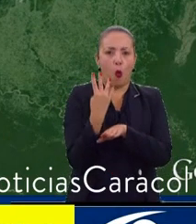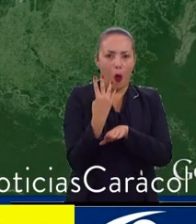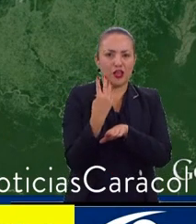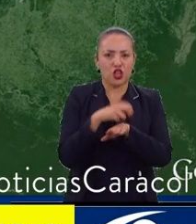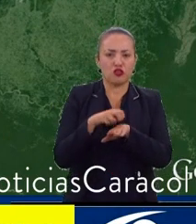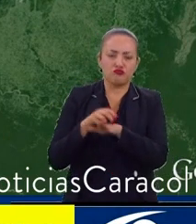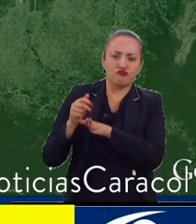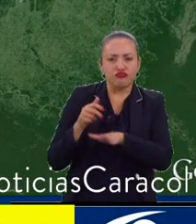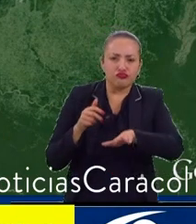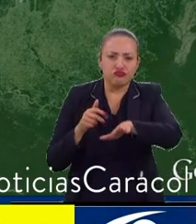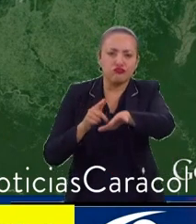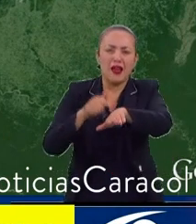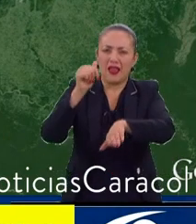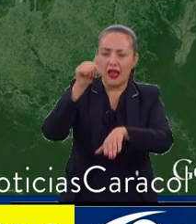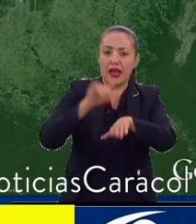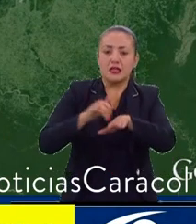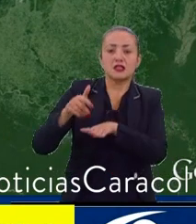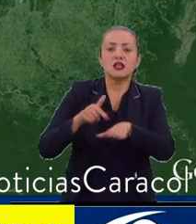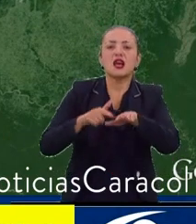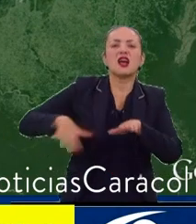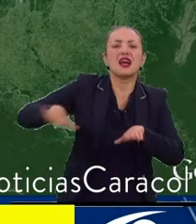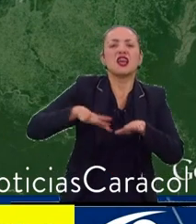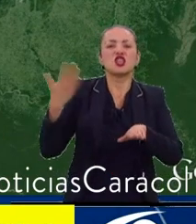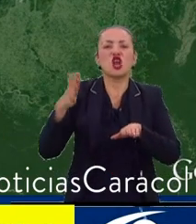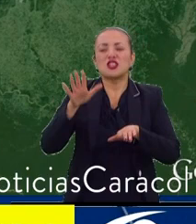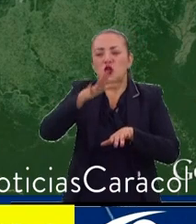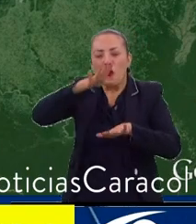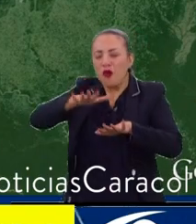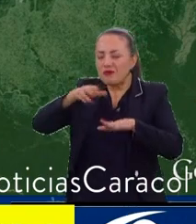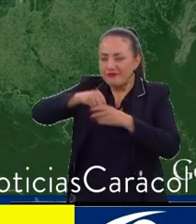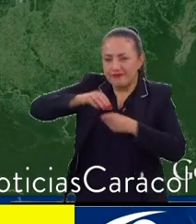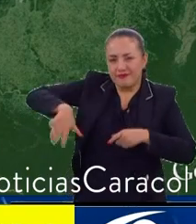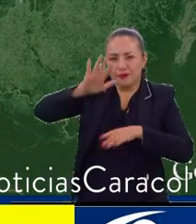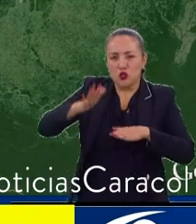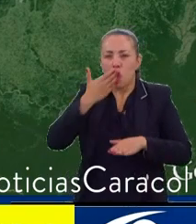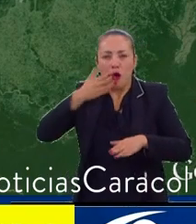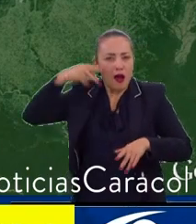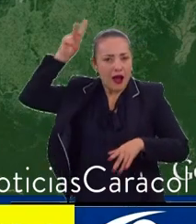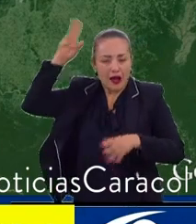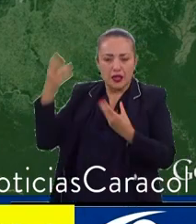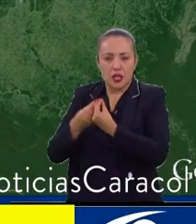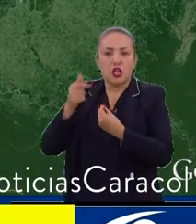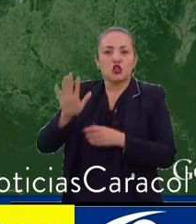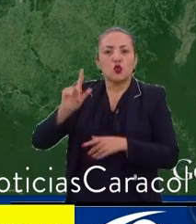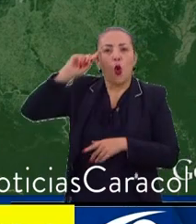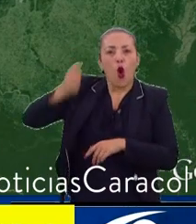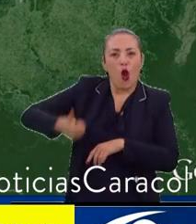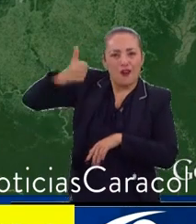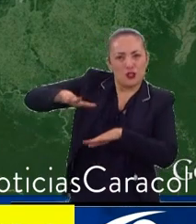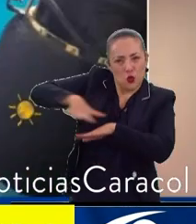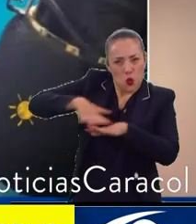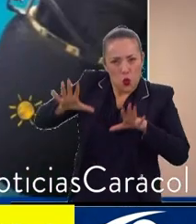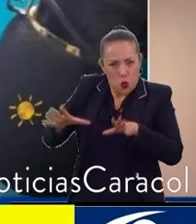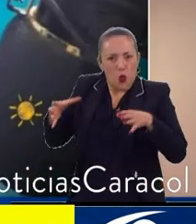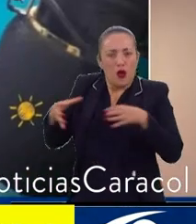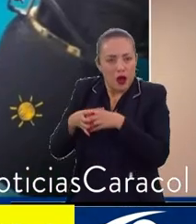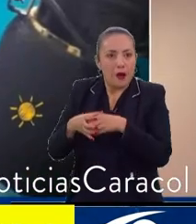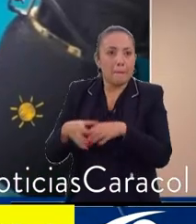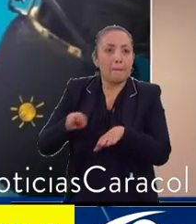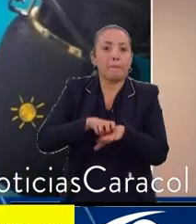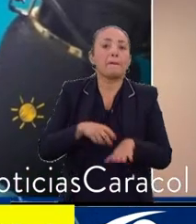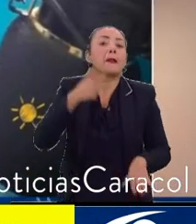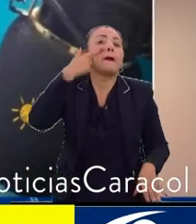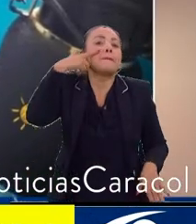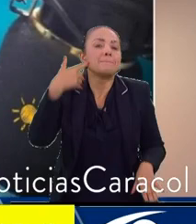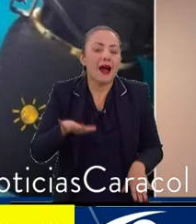honduras ubicado en zona rural del municipio de morales venían de la posesión del gobernador indígena de esa comunidad al parecer por el mal